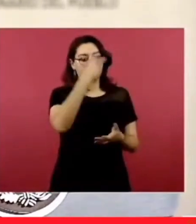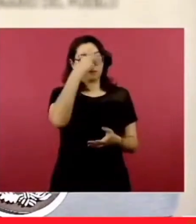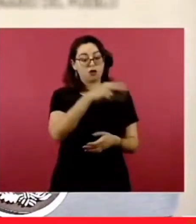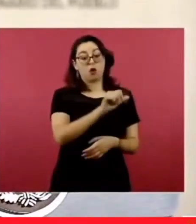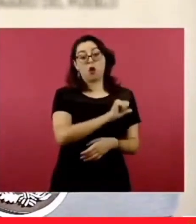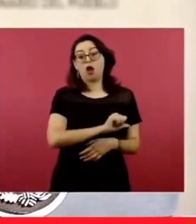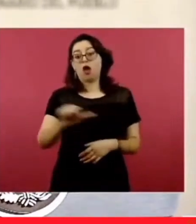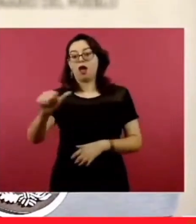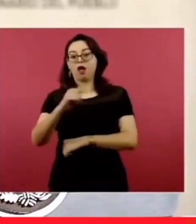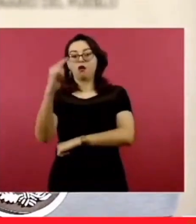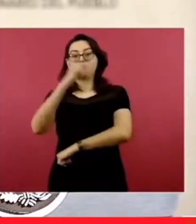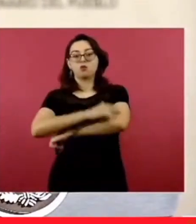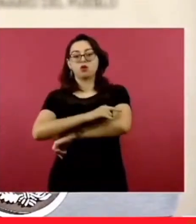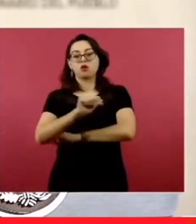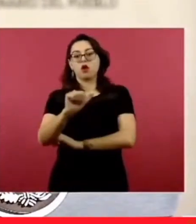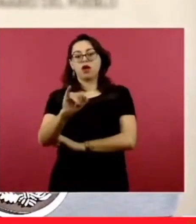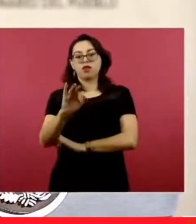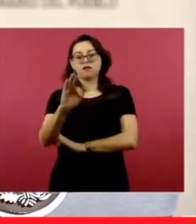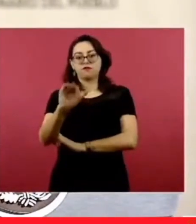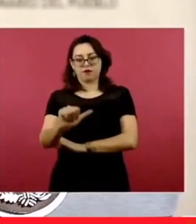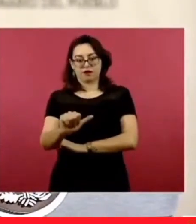llevar a cabo